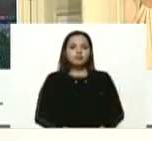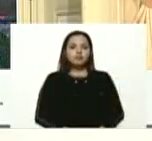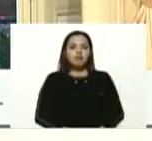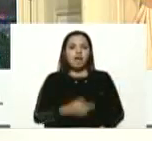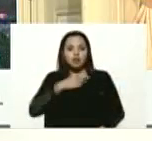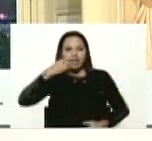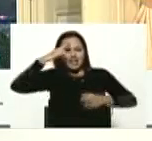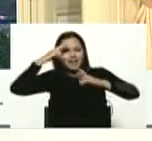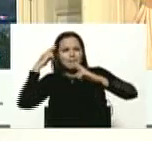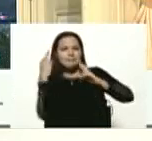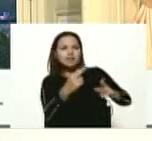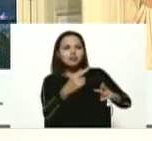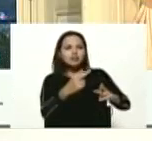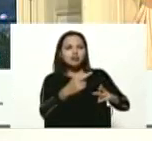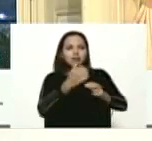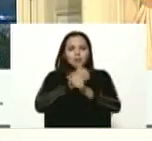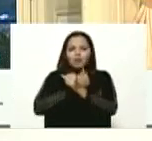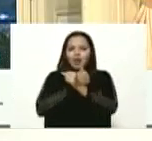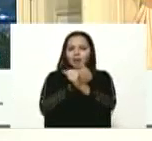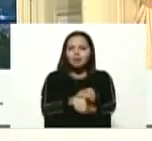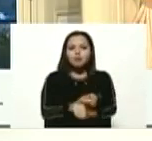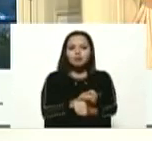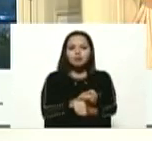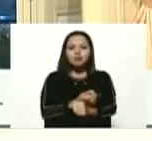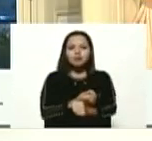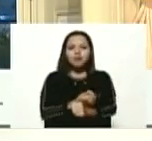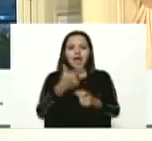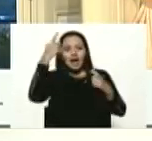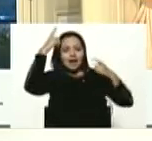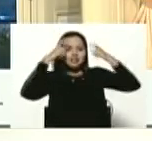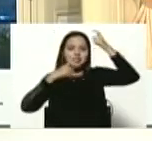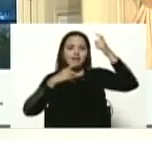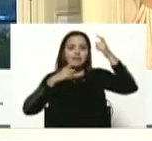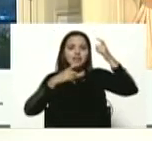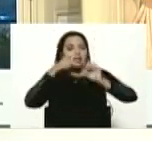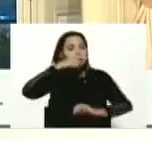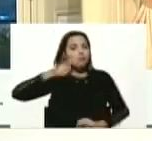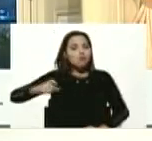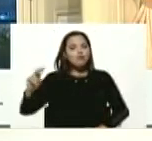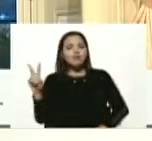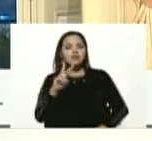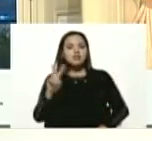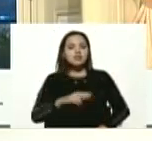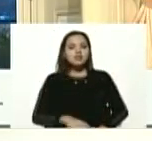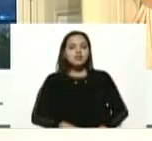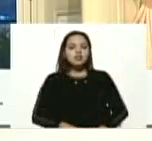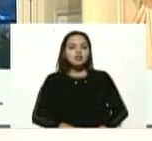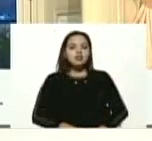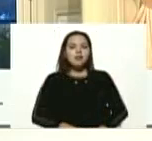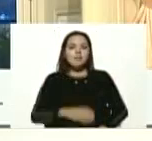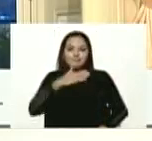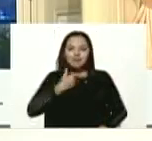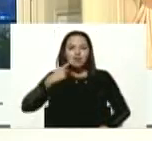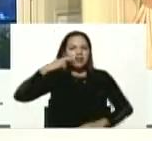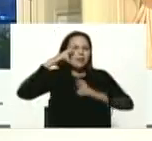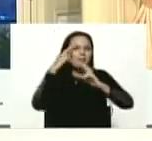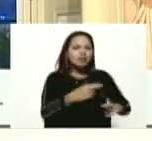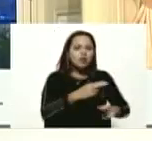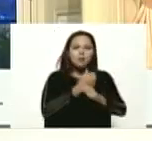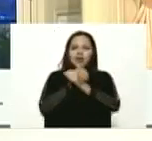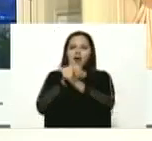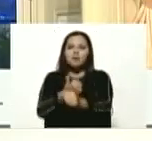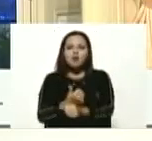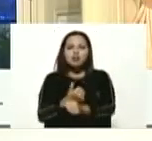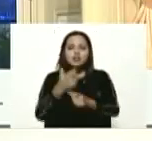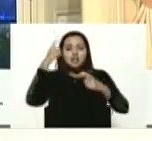respeto por el amor a Hugo Chávez del pueblo de Venezuela y pido respeto por el amor a